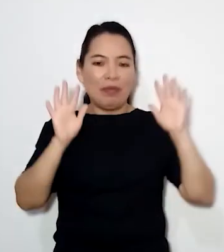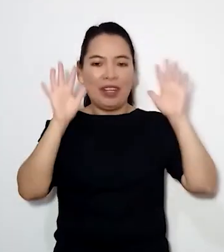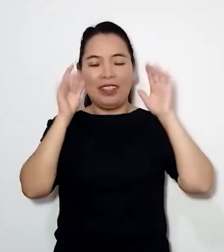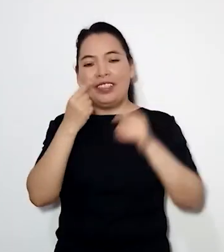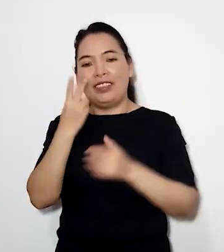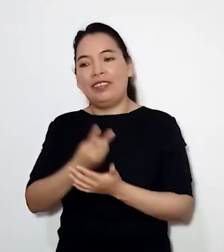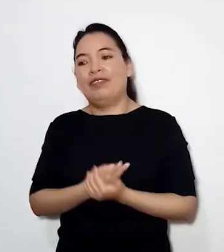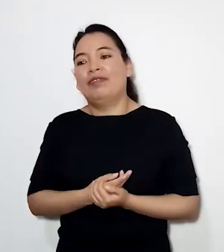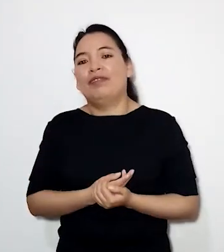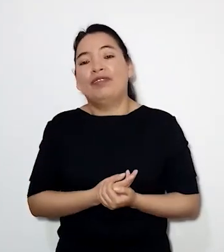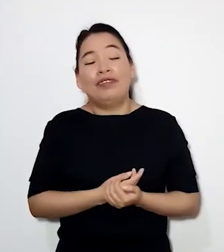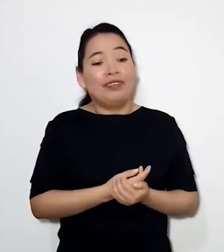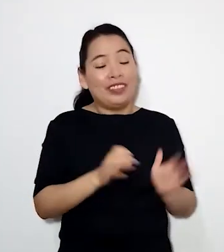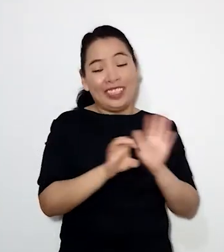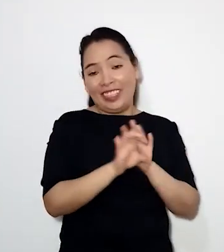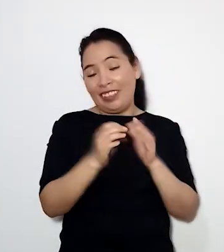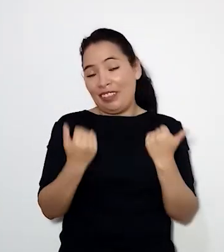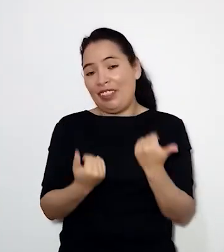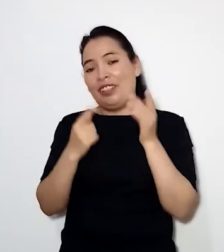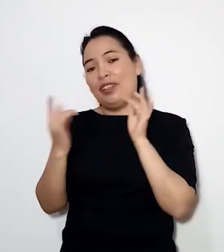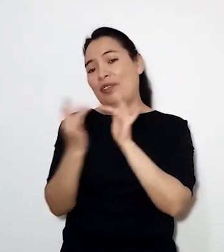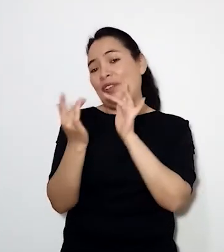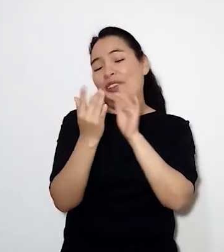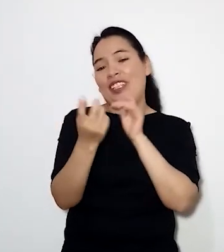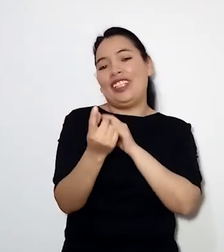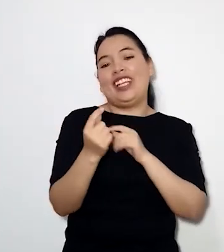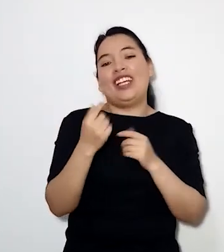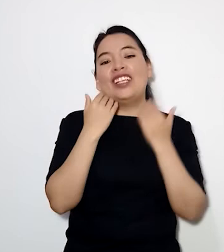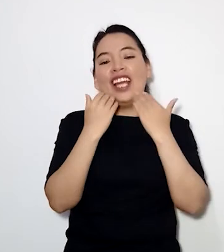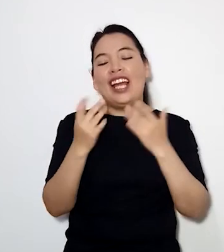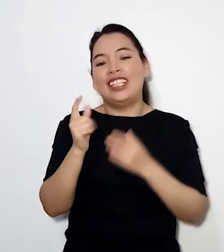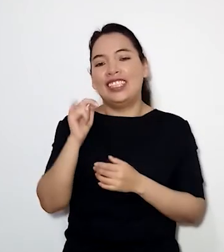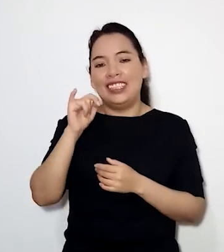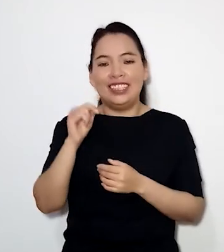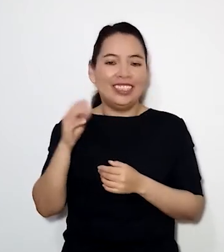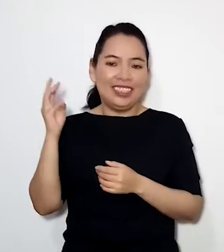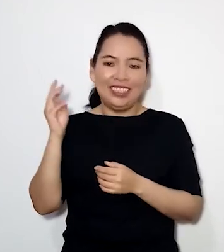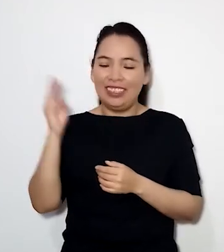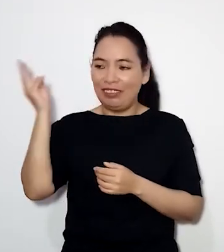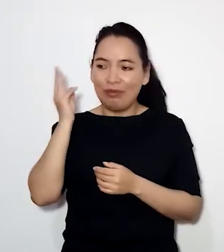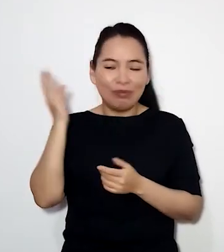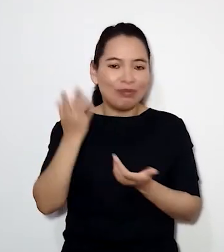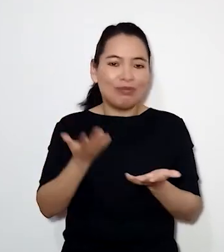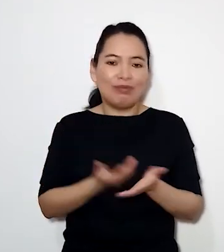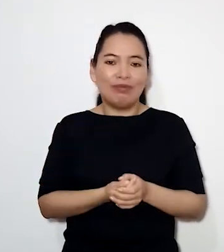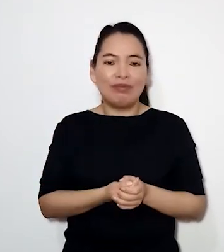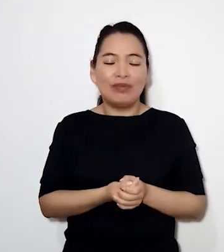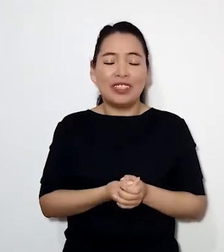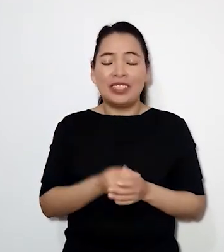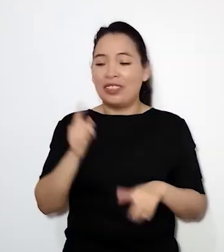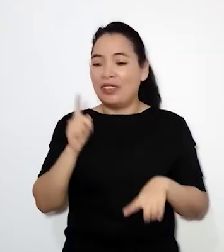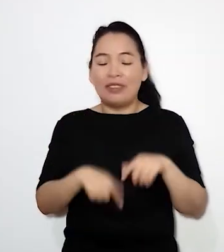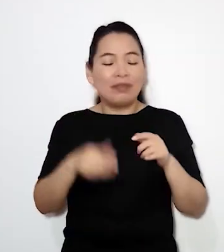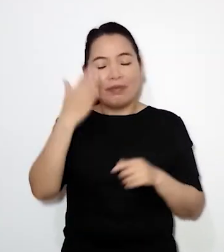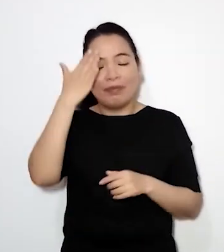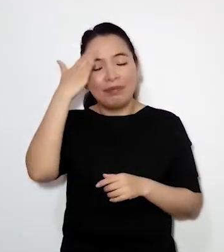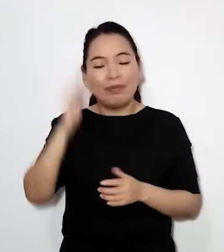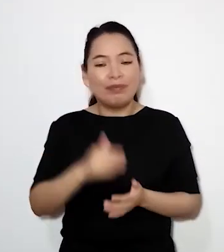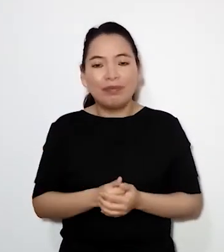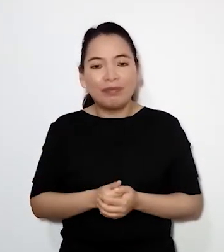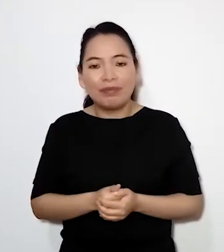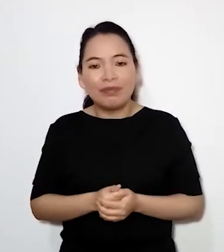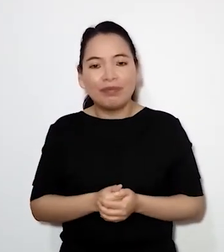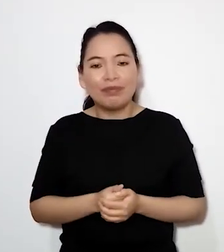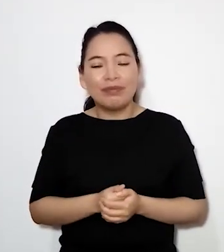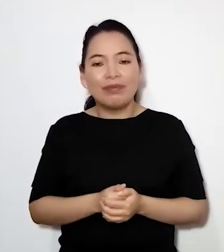conectarnos en este momento. No podemos saber hasta que lo sepamos. Y por lo tanto es fundamental que